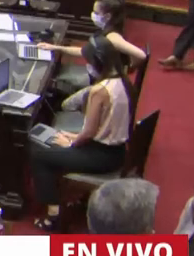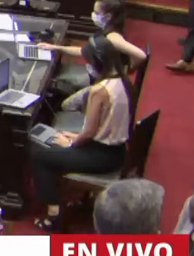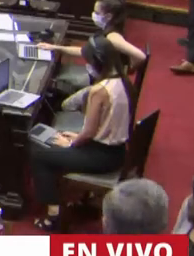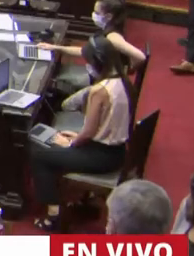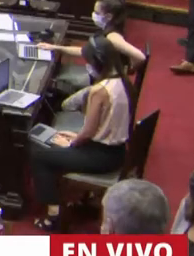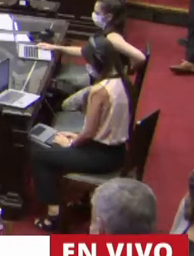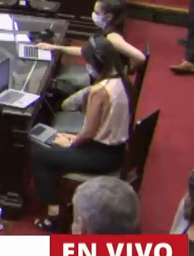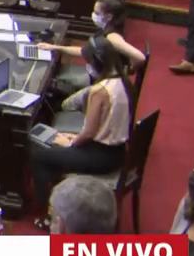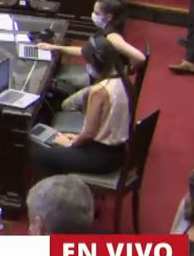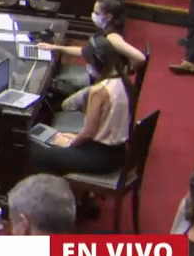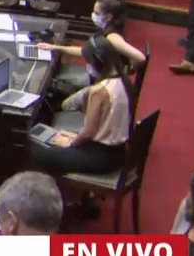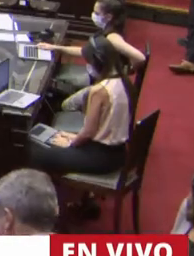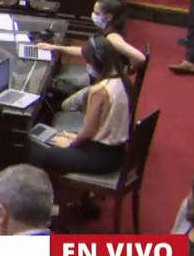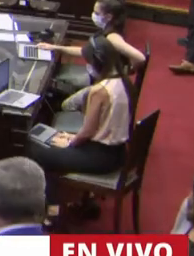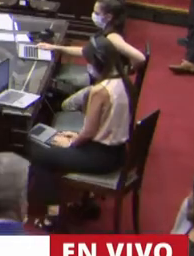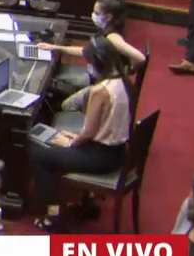Gracias, señor presidente.